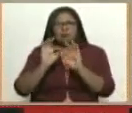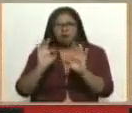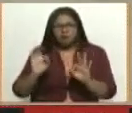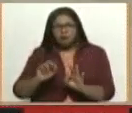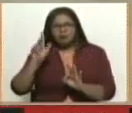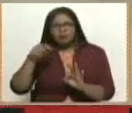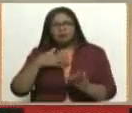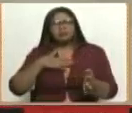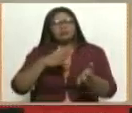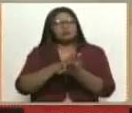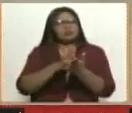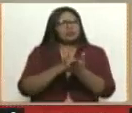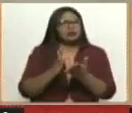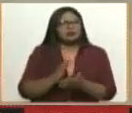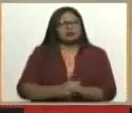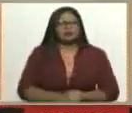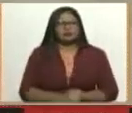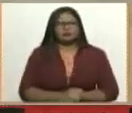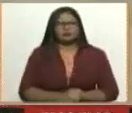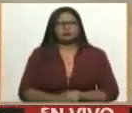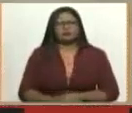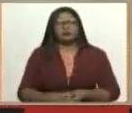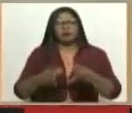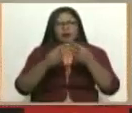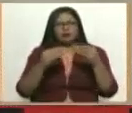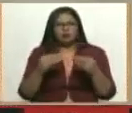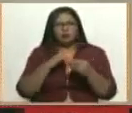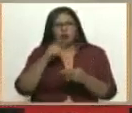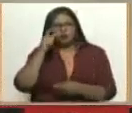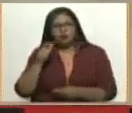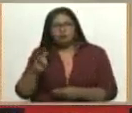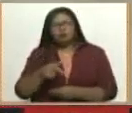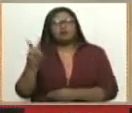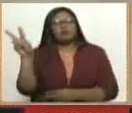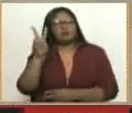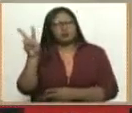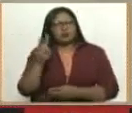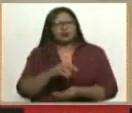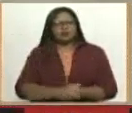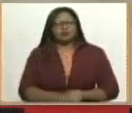de tranquilidad para todo el pueblo venezolano.